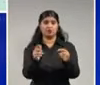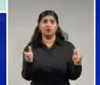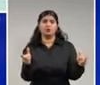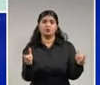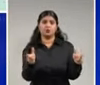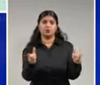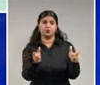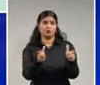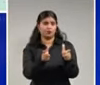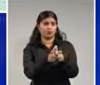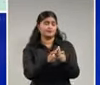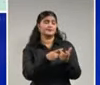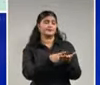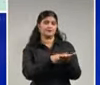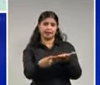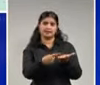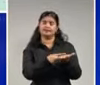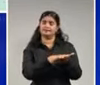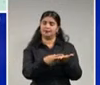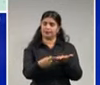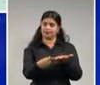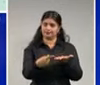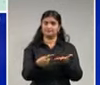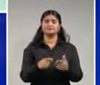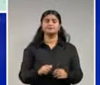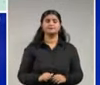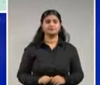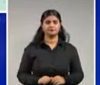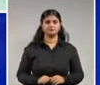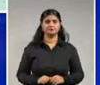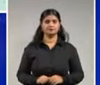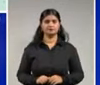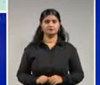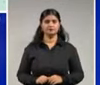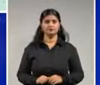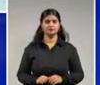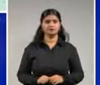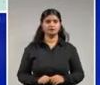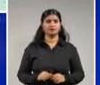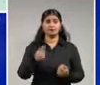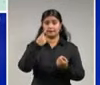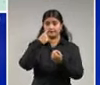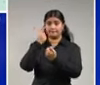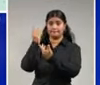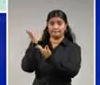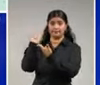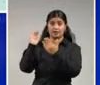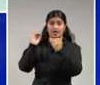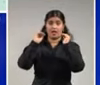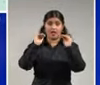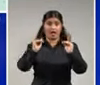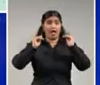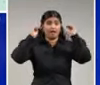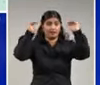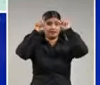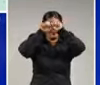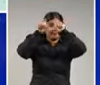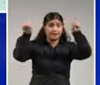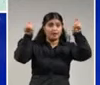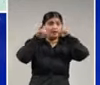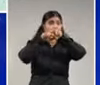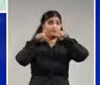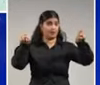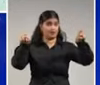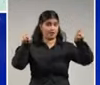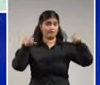semanalmente y el promedio, que es lo que aparece en la barra de arriba, con que ya en las